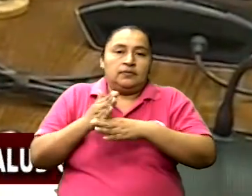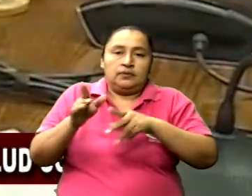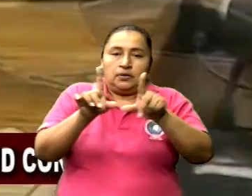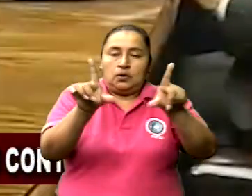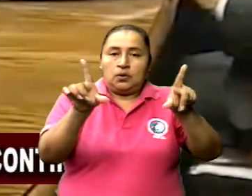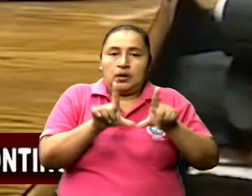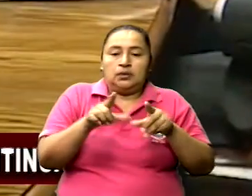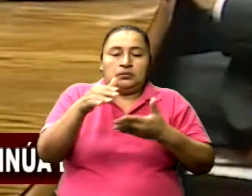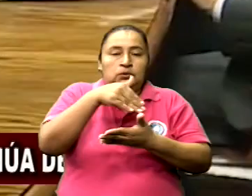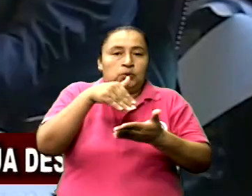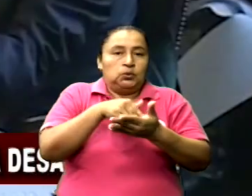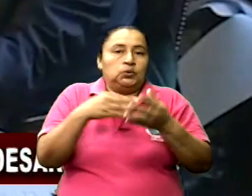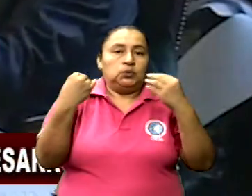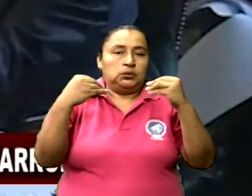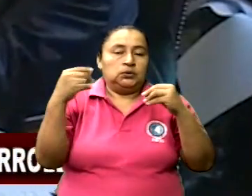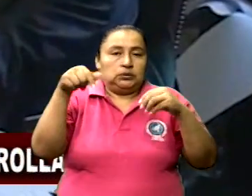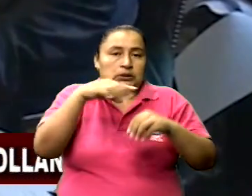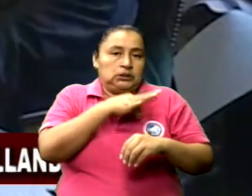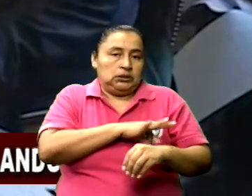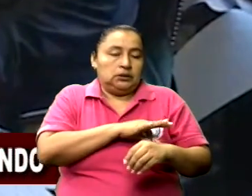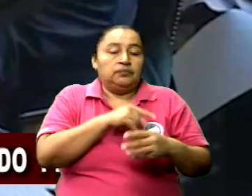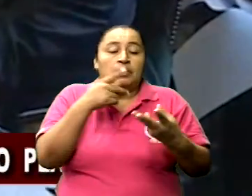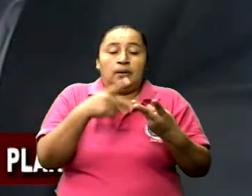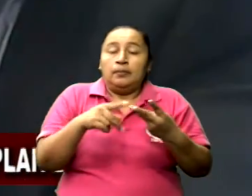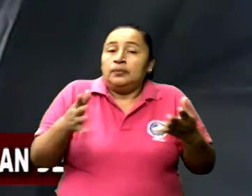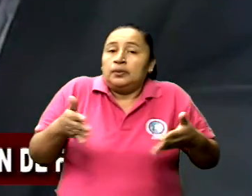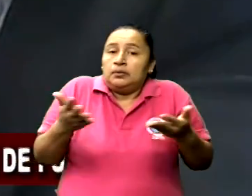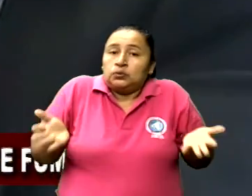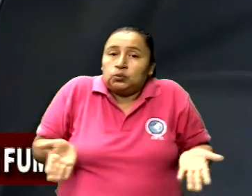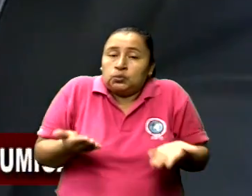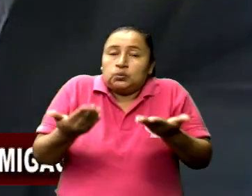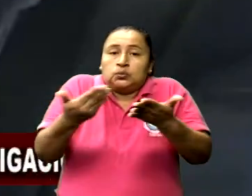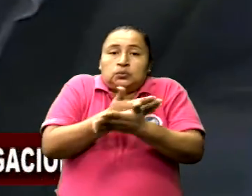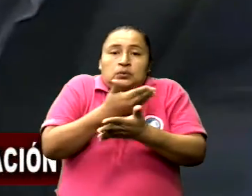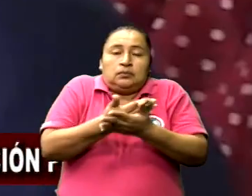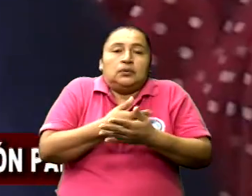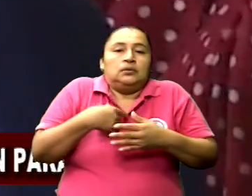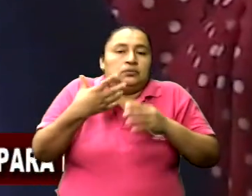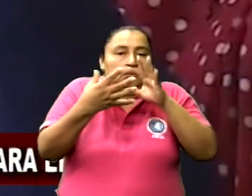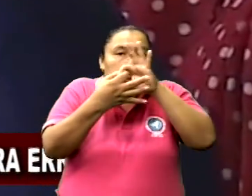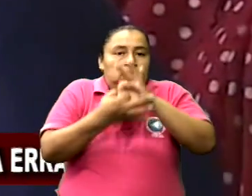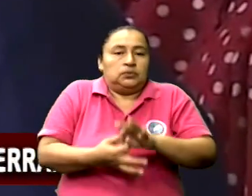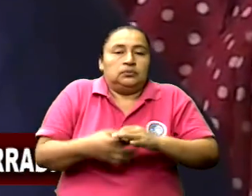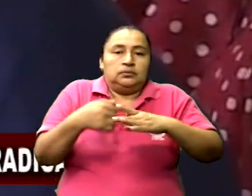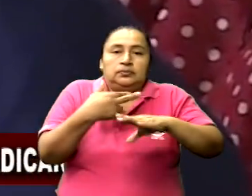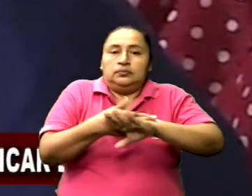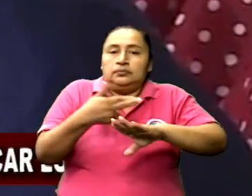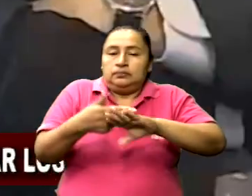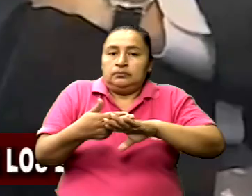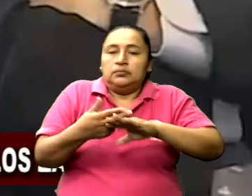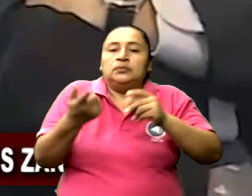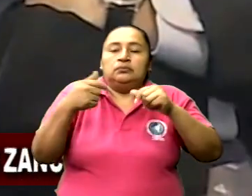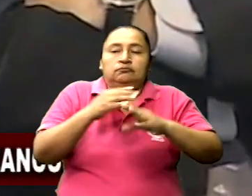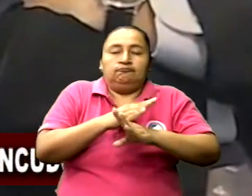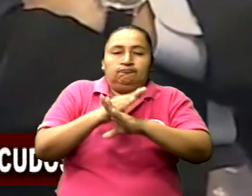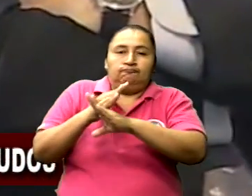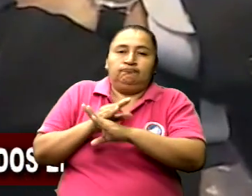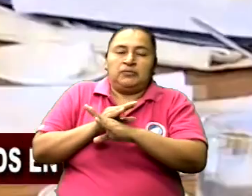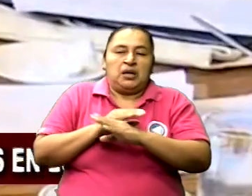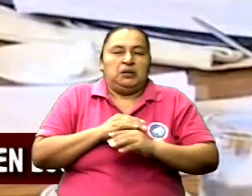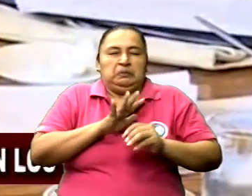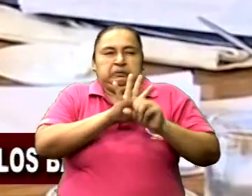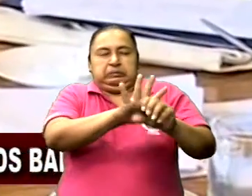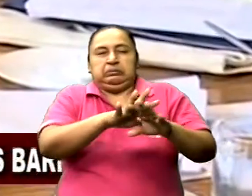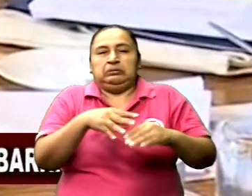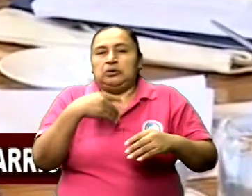establecimientos educacionales de Chile y promover una actualización permanente del sistema reglamentario contra el bullying y